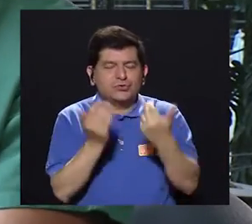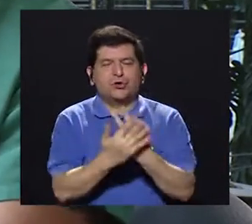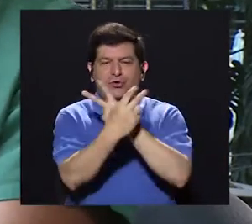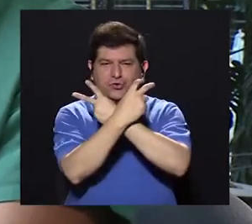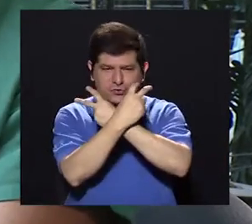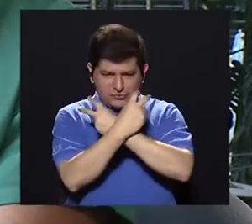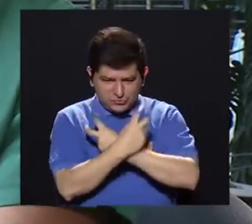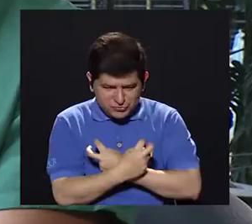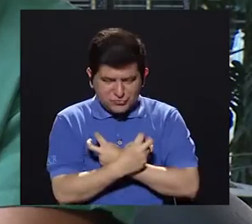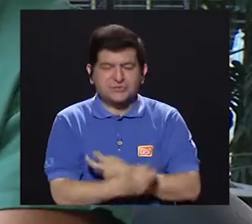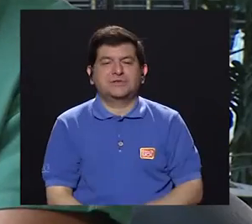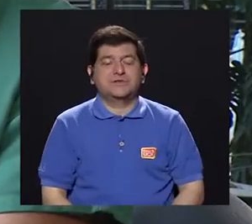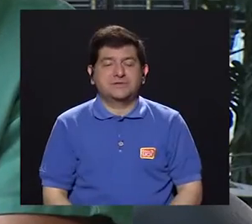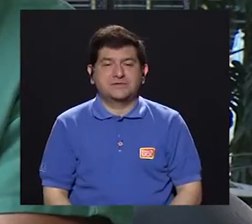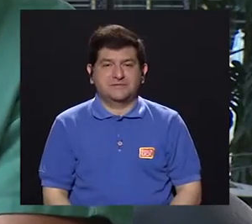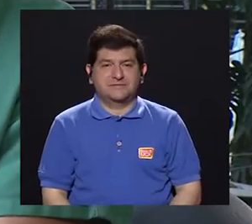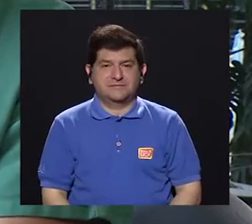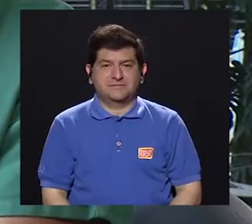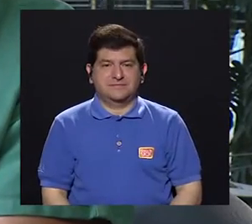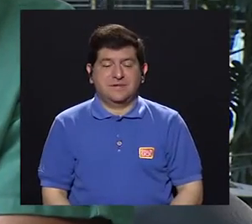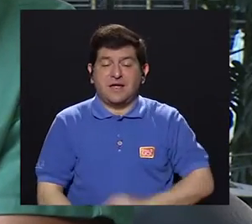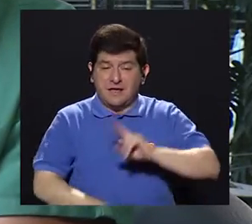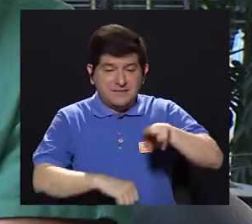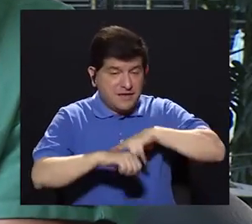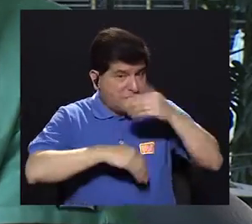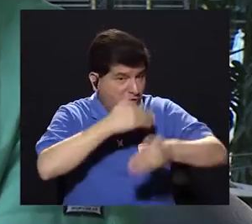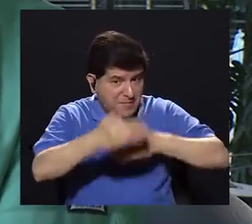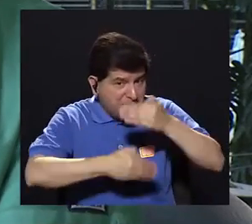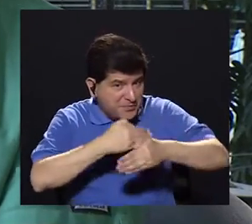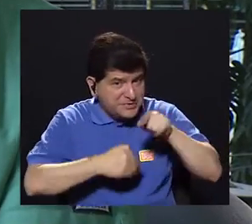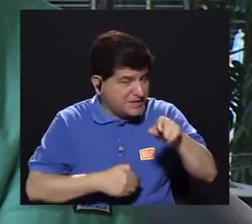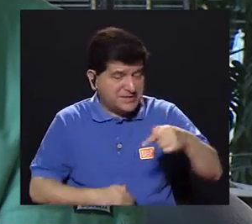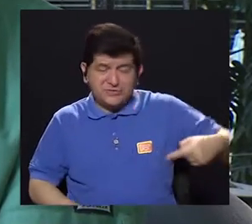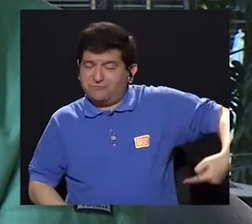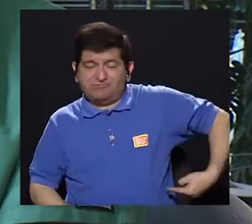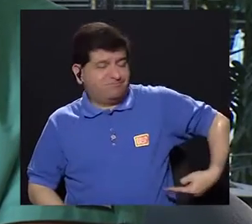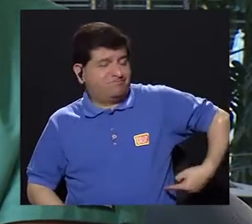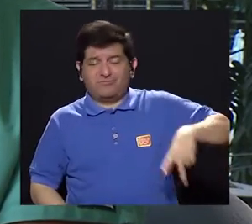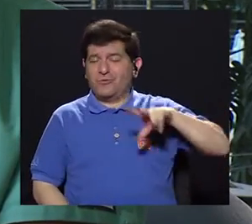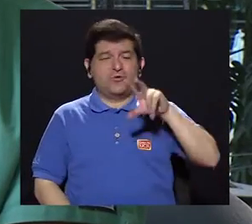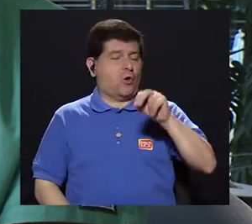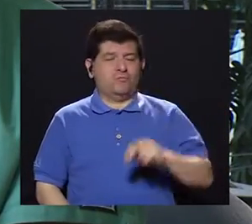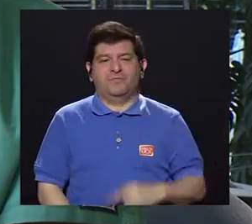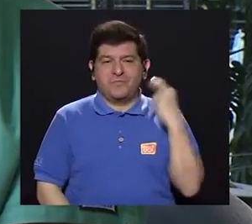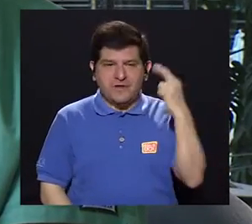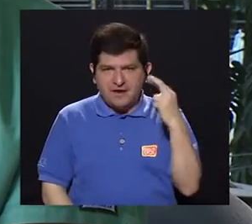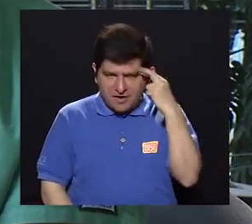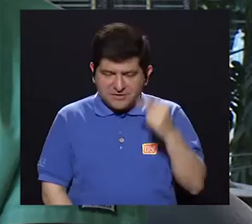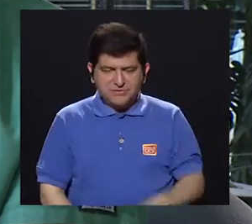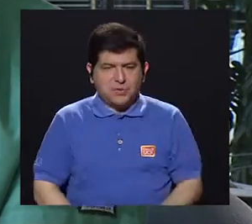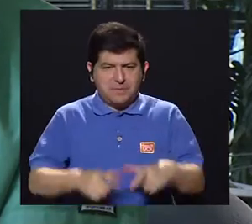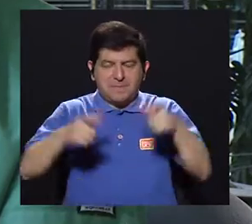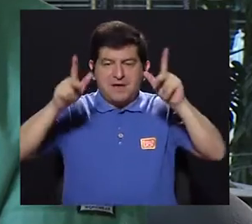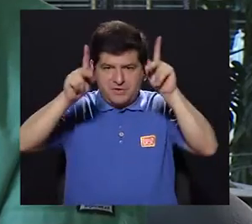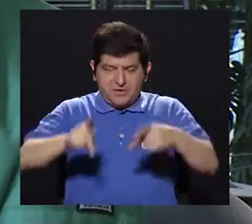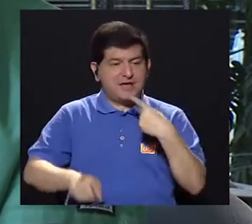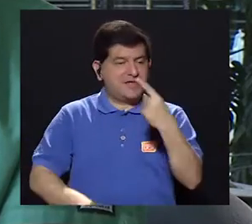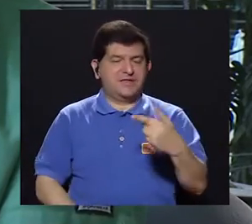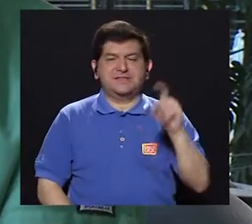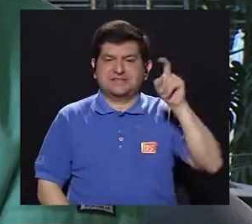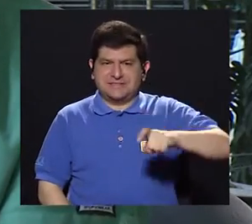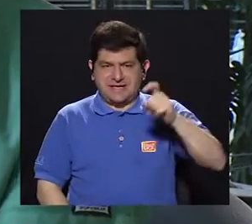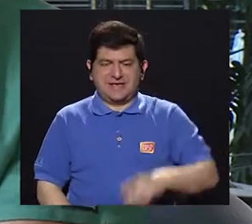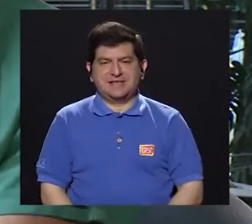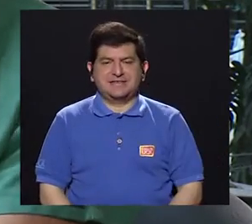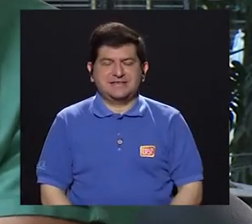las toxinas o las cosas malas que produce normalmente. Entonces, ahí es donde hay, por eso la mayoría de los pacientes que dicen